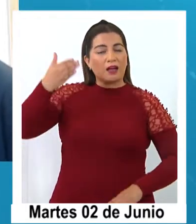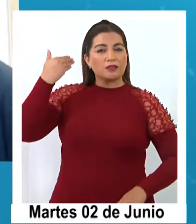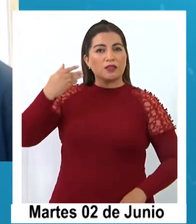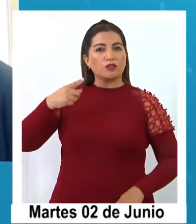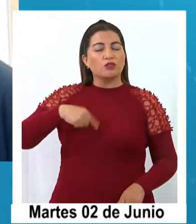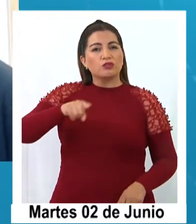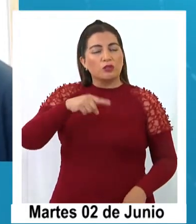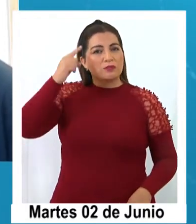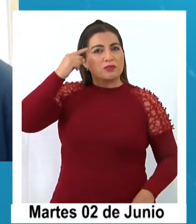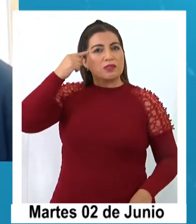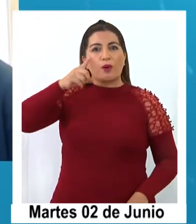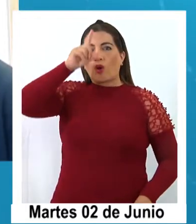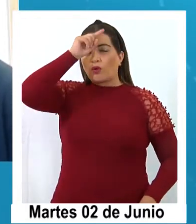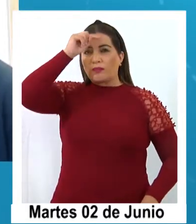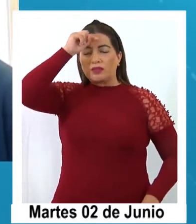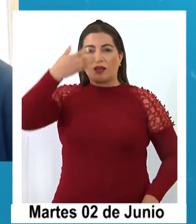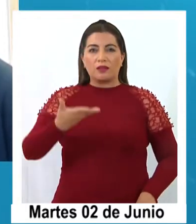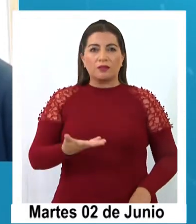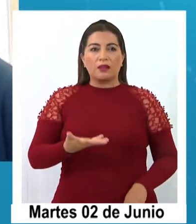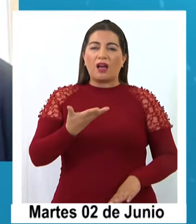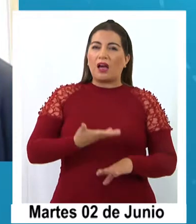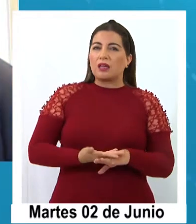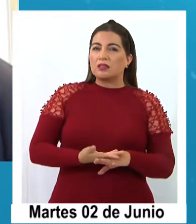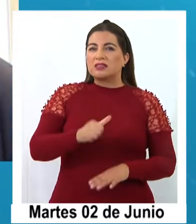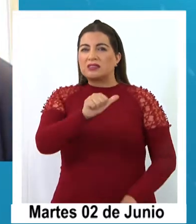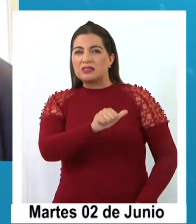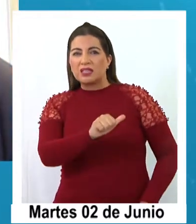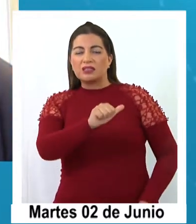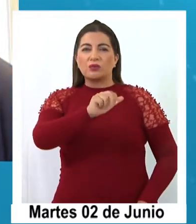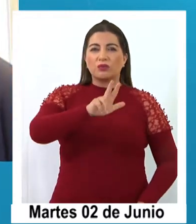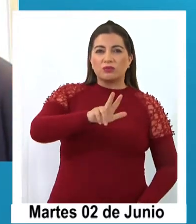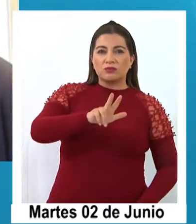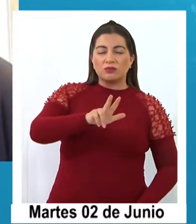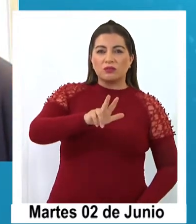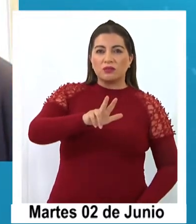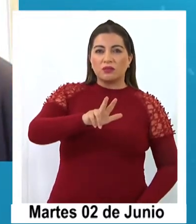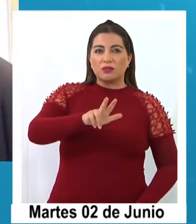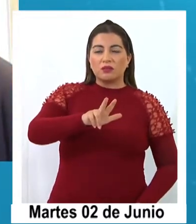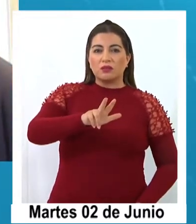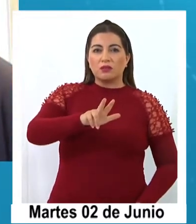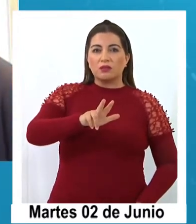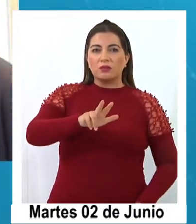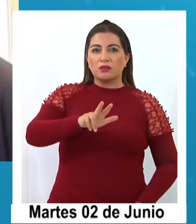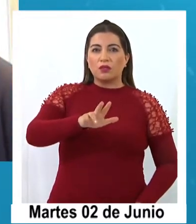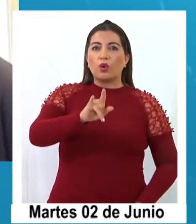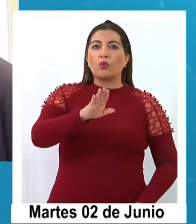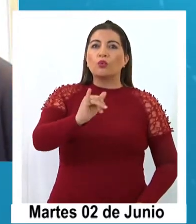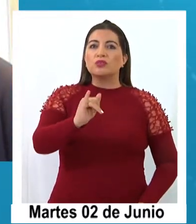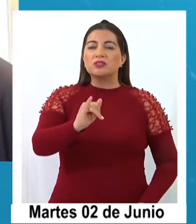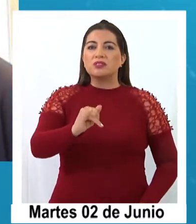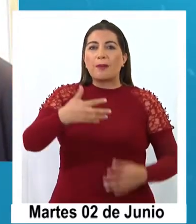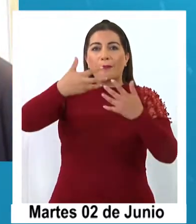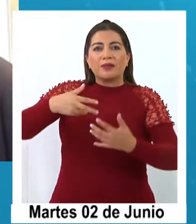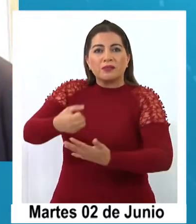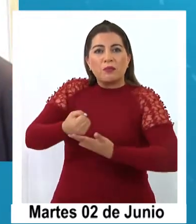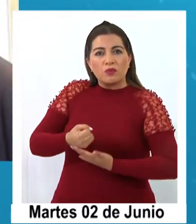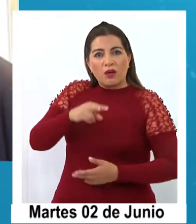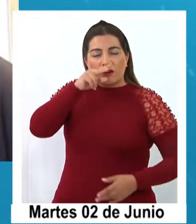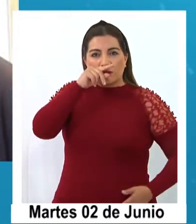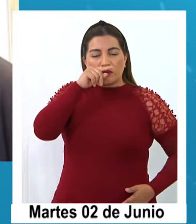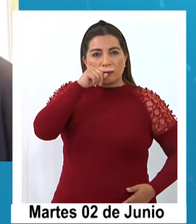se habló de que este hospital tenía, creo que seis u ocho unidades con ventilador mecánico